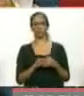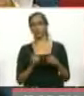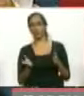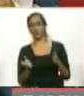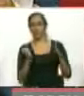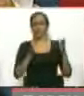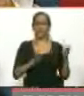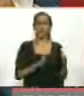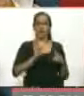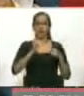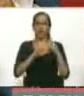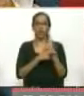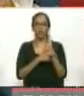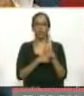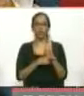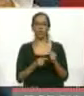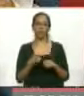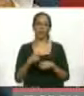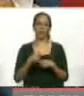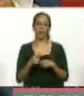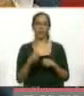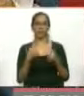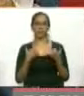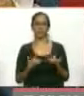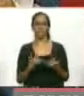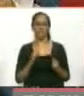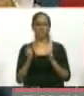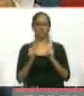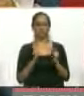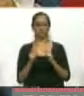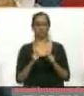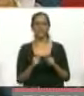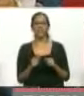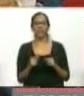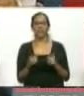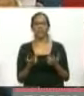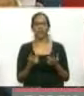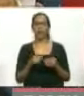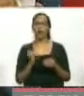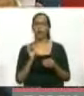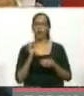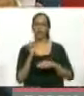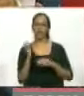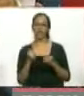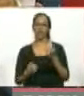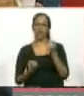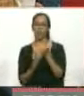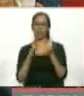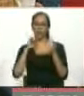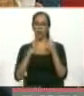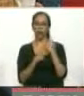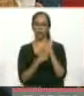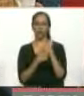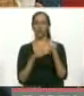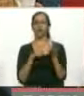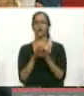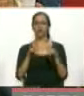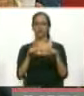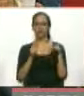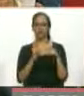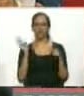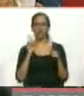al señor way doble manga de una plática pero ya no tiene espaldarazo o le da ese faltará a su abuelo sobre la situación